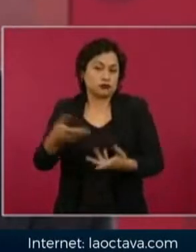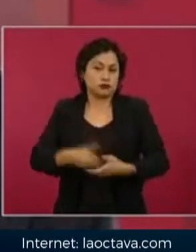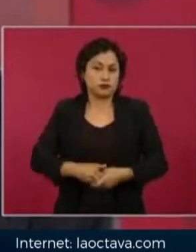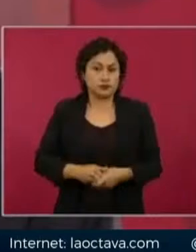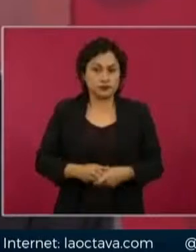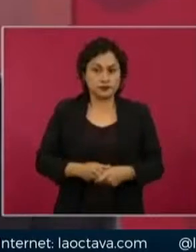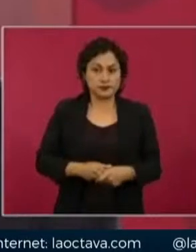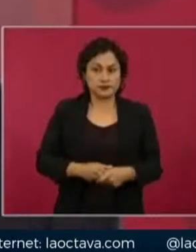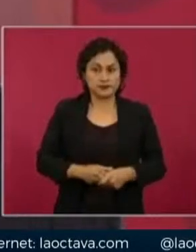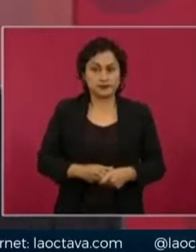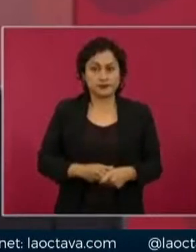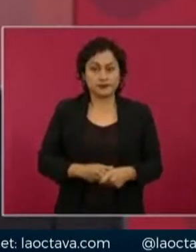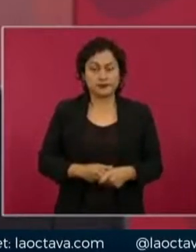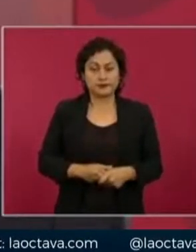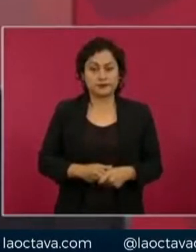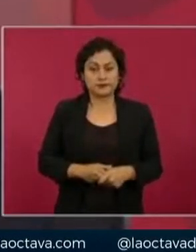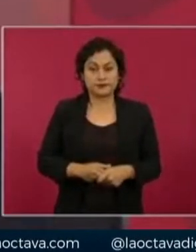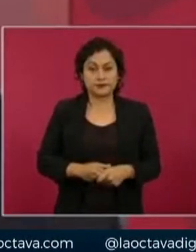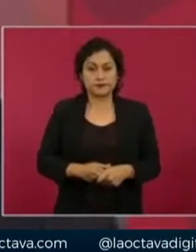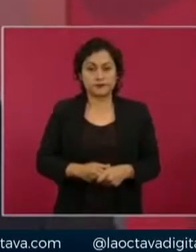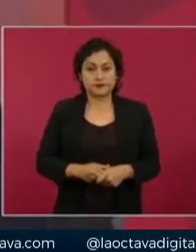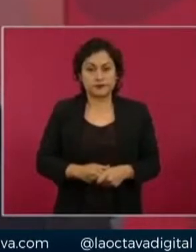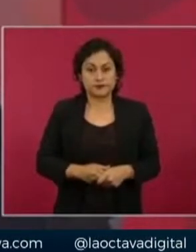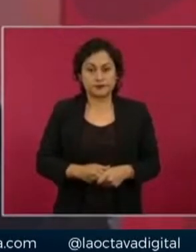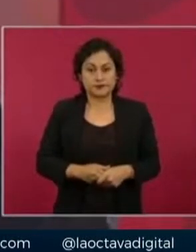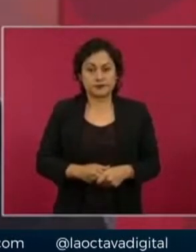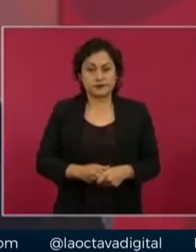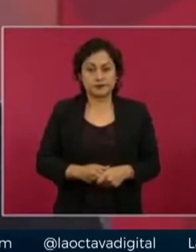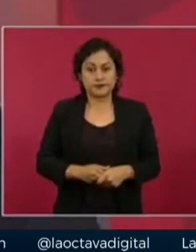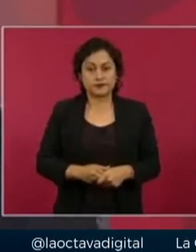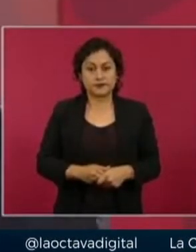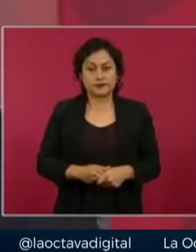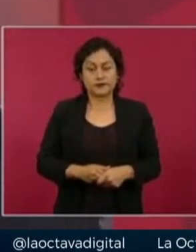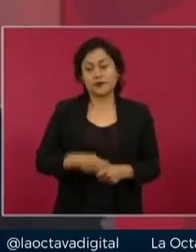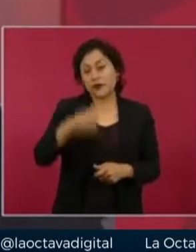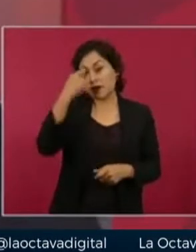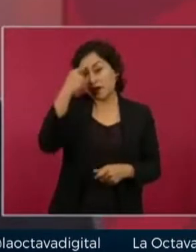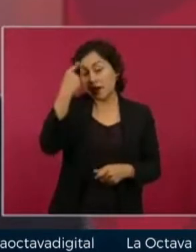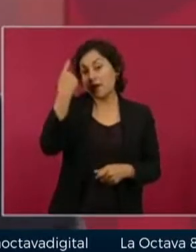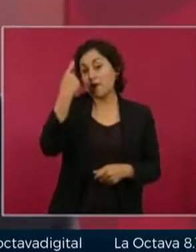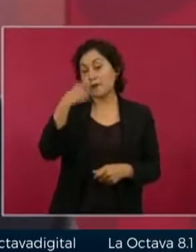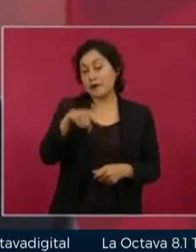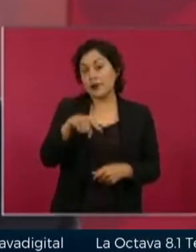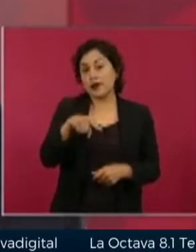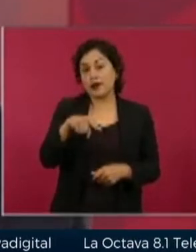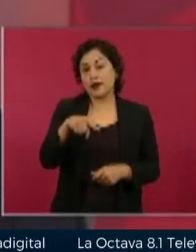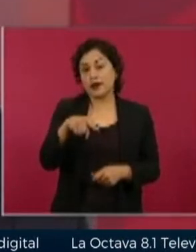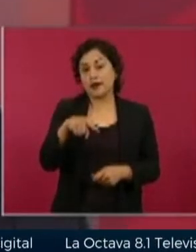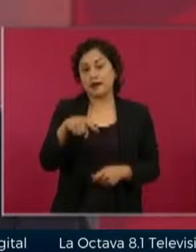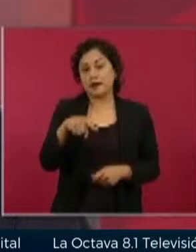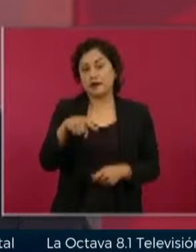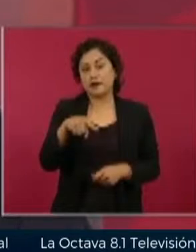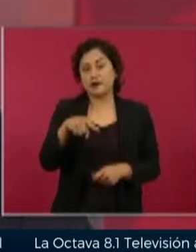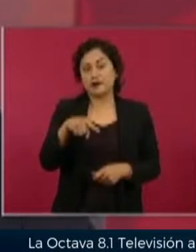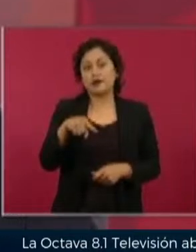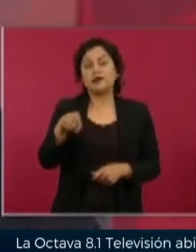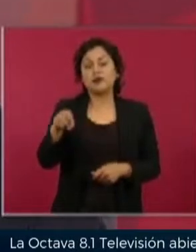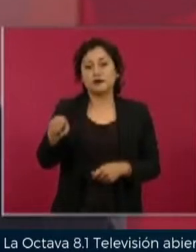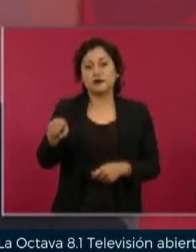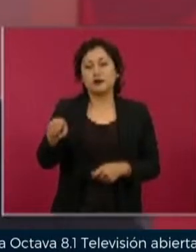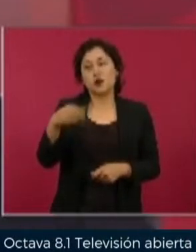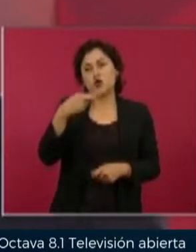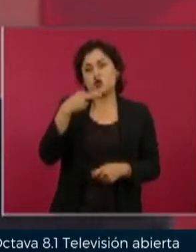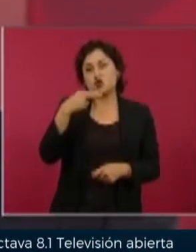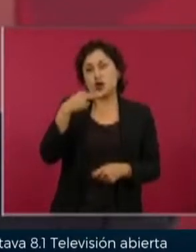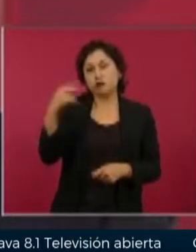para que no esté sin volar